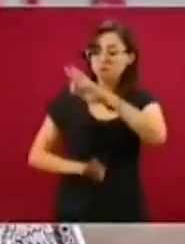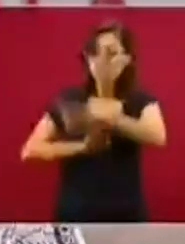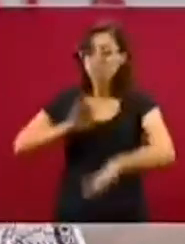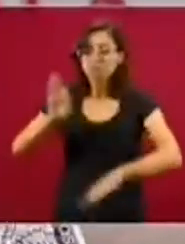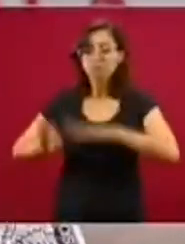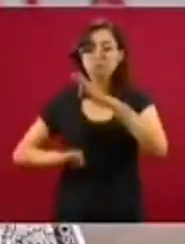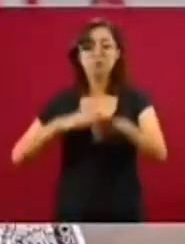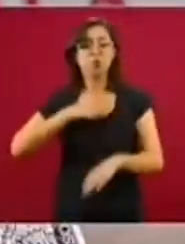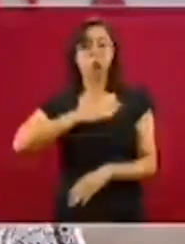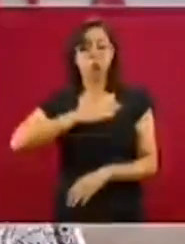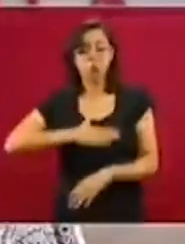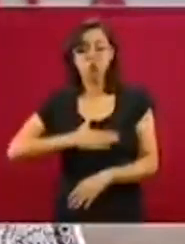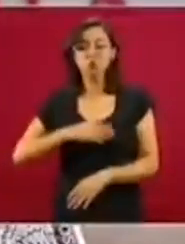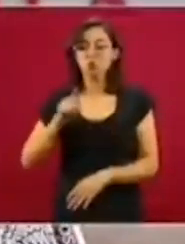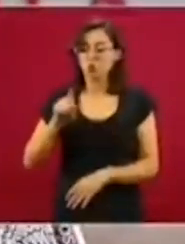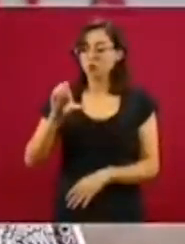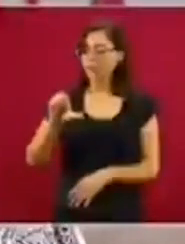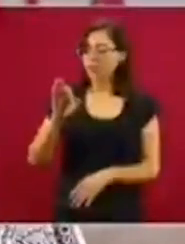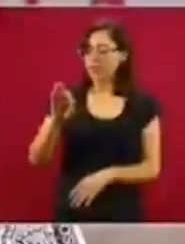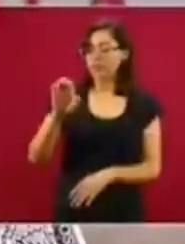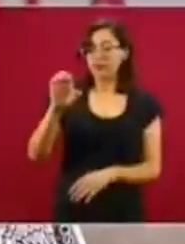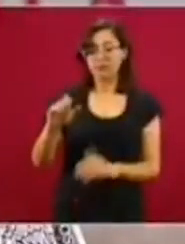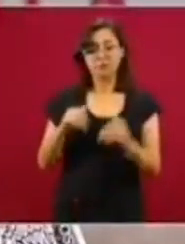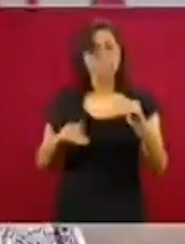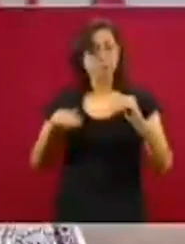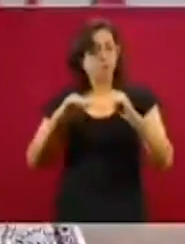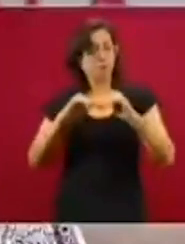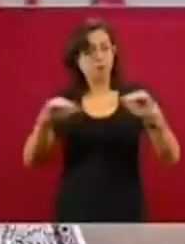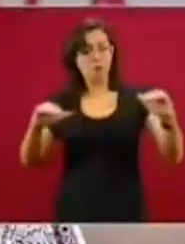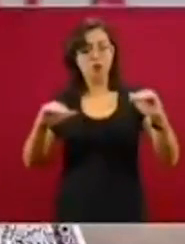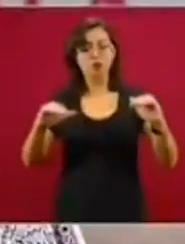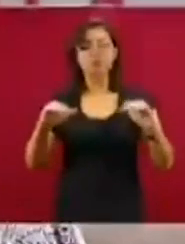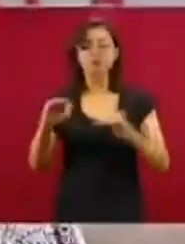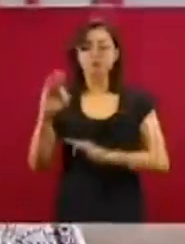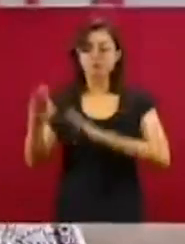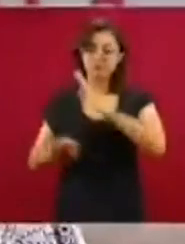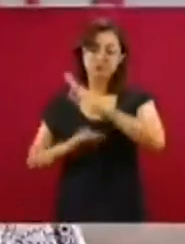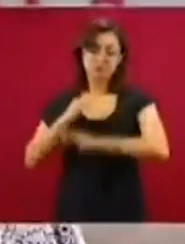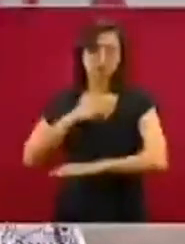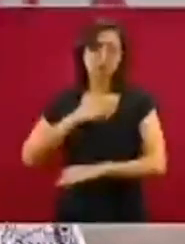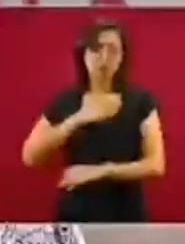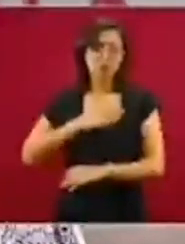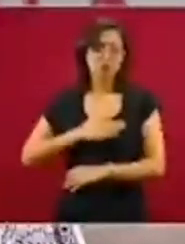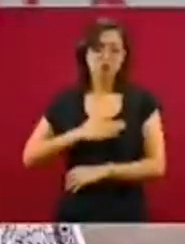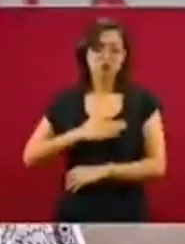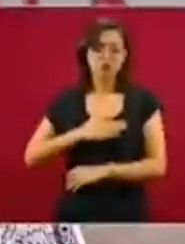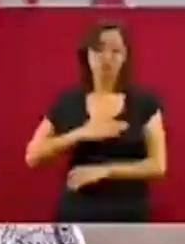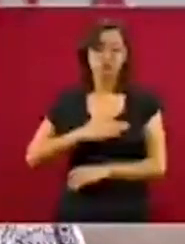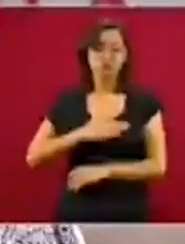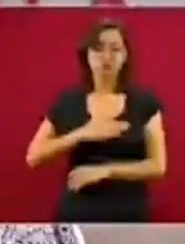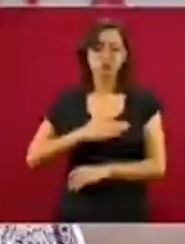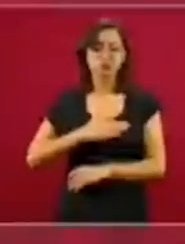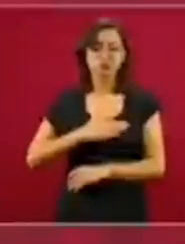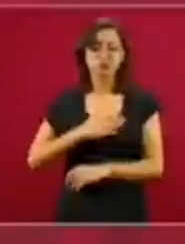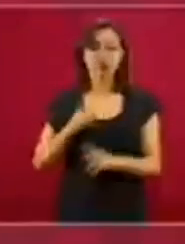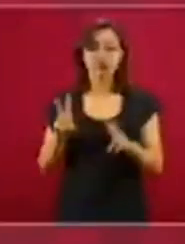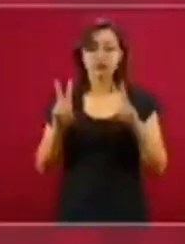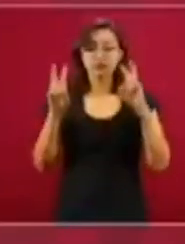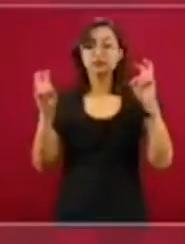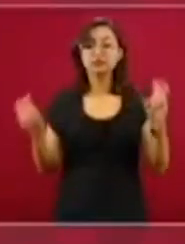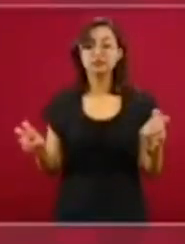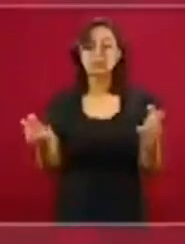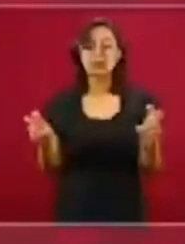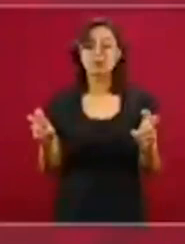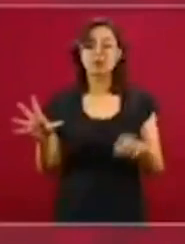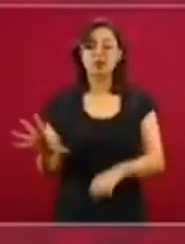justo a la Comisión Federal de Electricidad en cuanto a